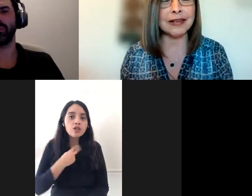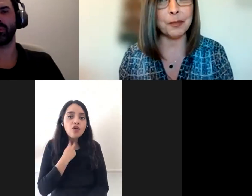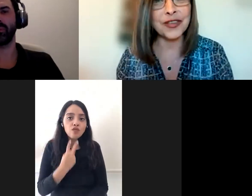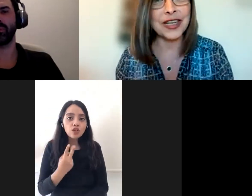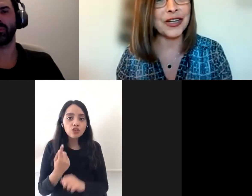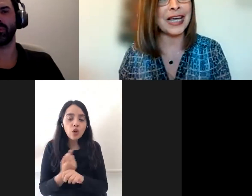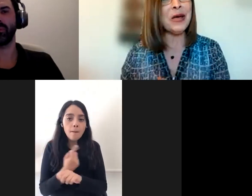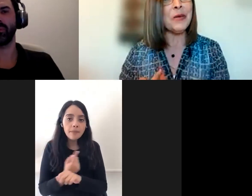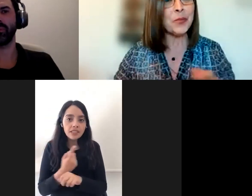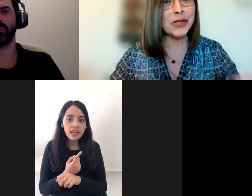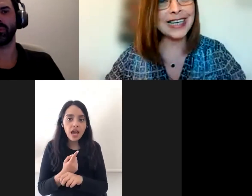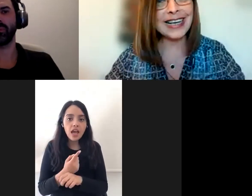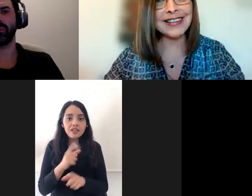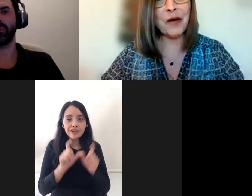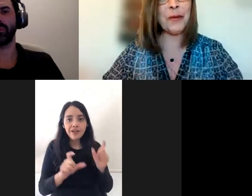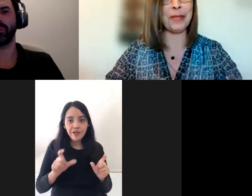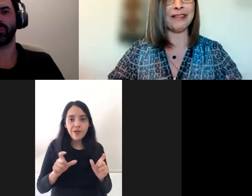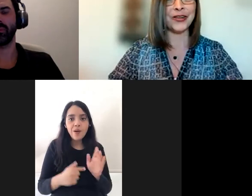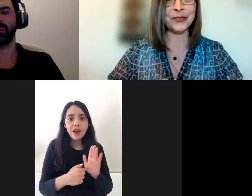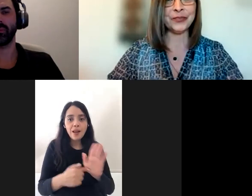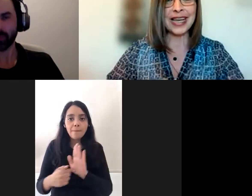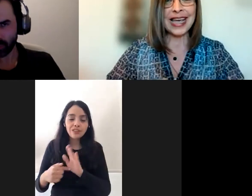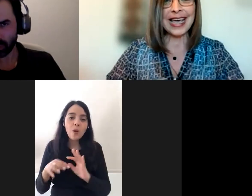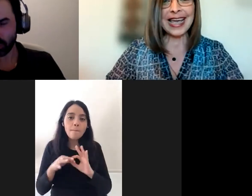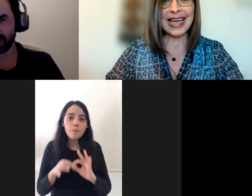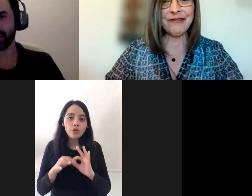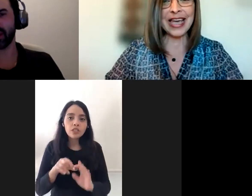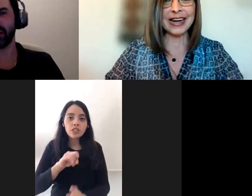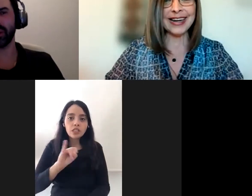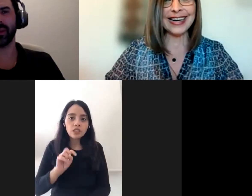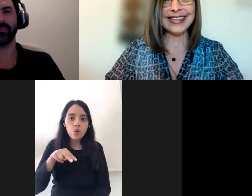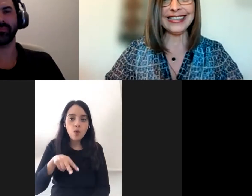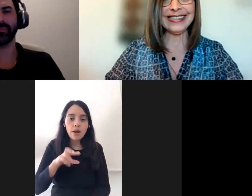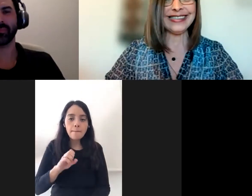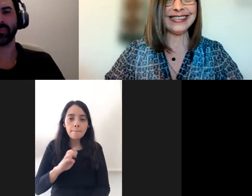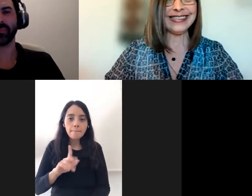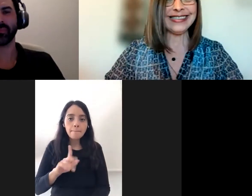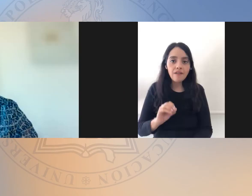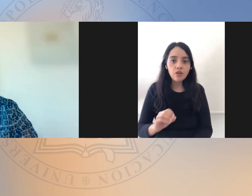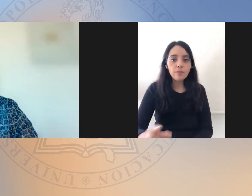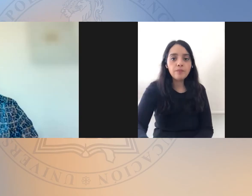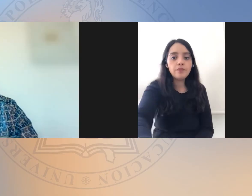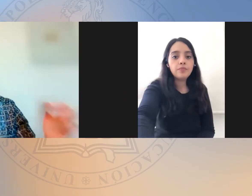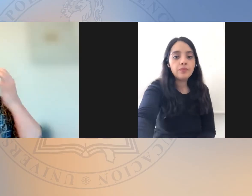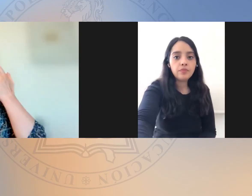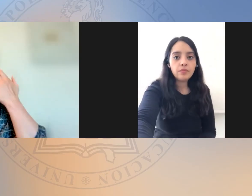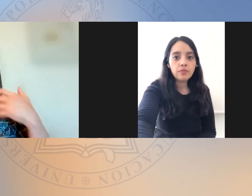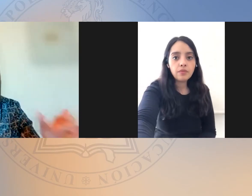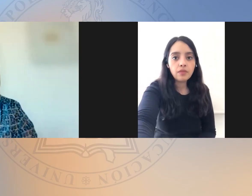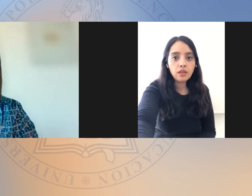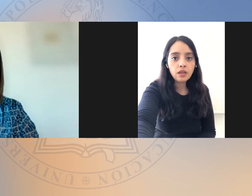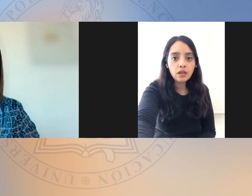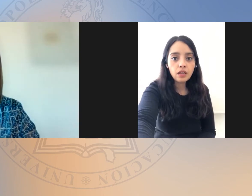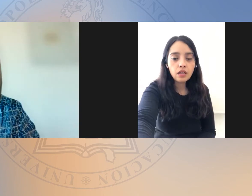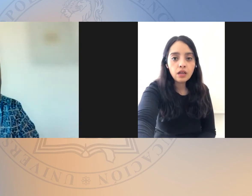los expositores. Muchas gracias, Juan Pablo. Muchas gracias Bien. a ustedes. Gracias a ti.